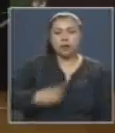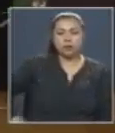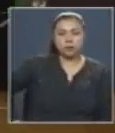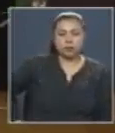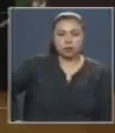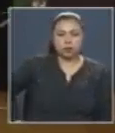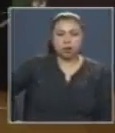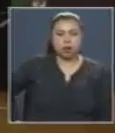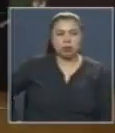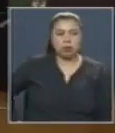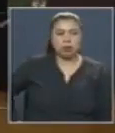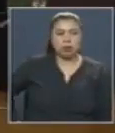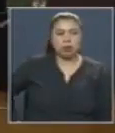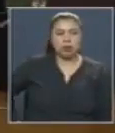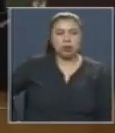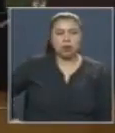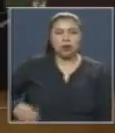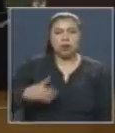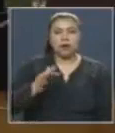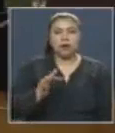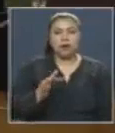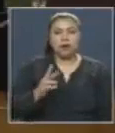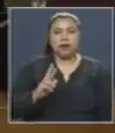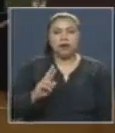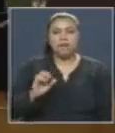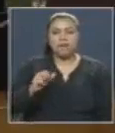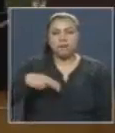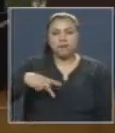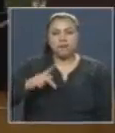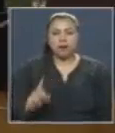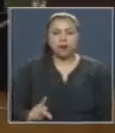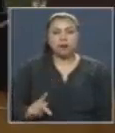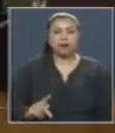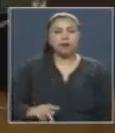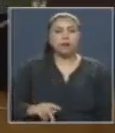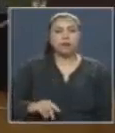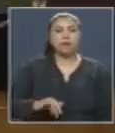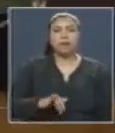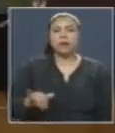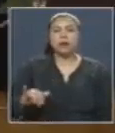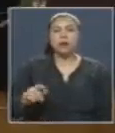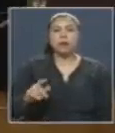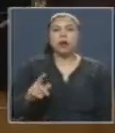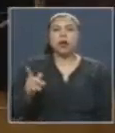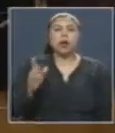diputado don Frank Sauerbaum y a continuación le ofrezco la palabra a la señora subsecretaria.